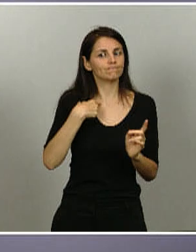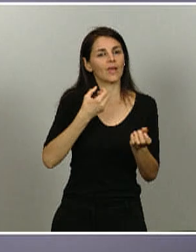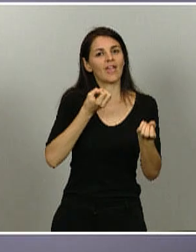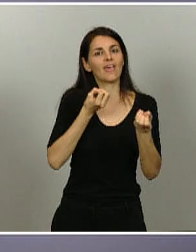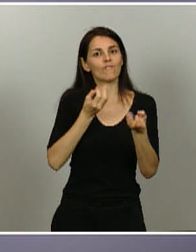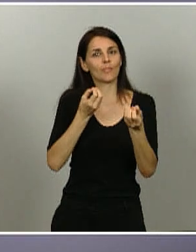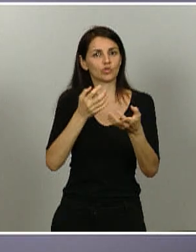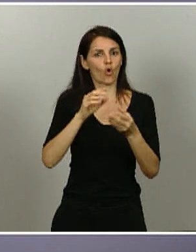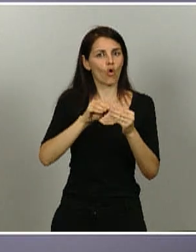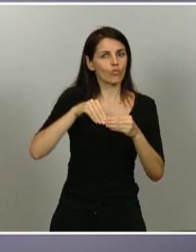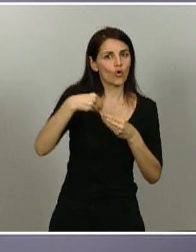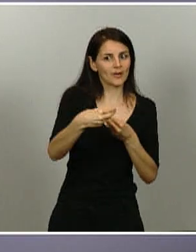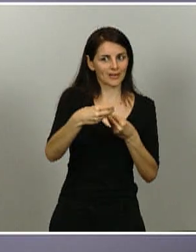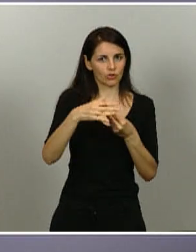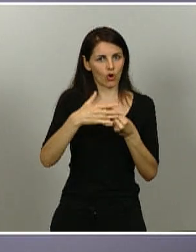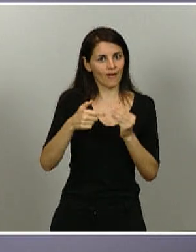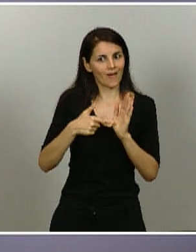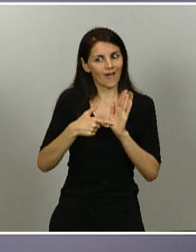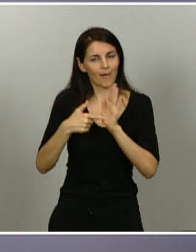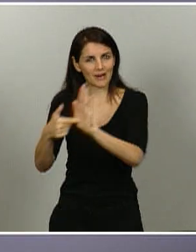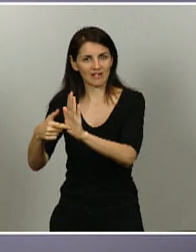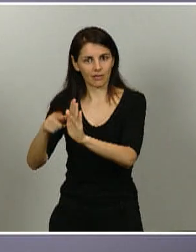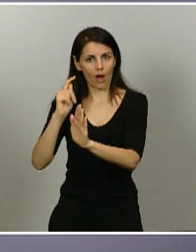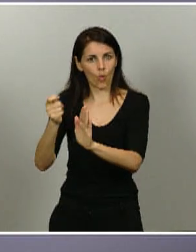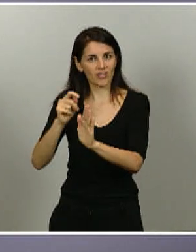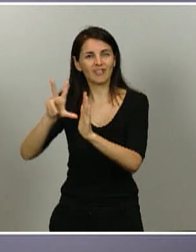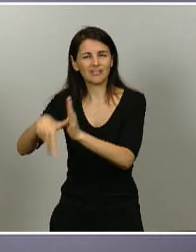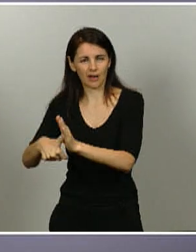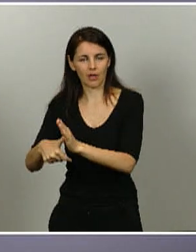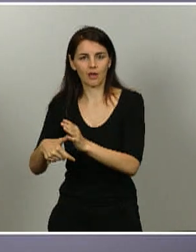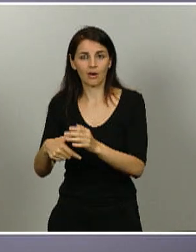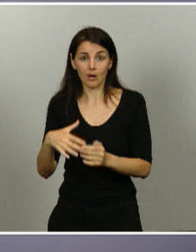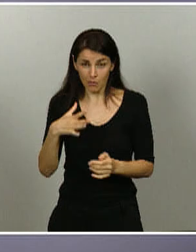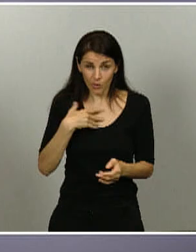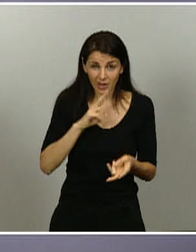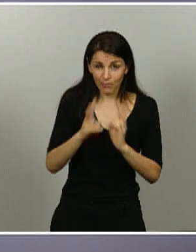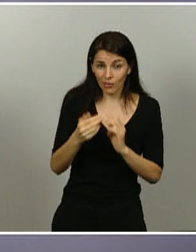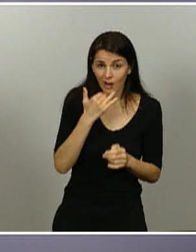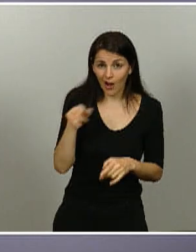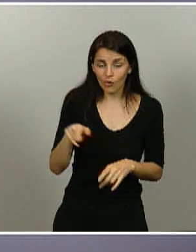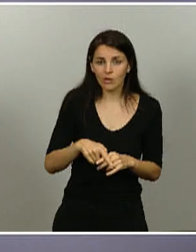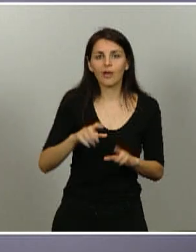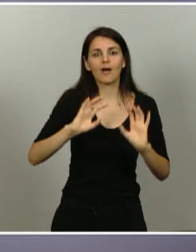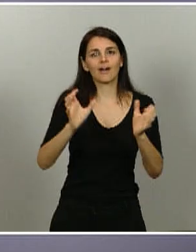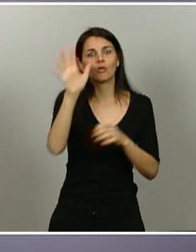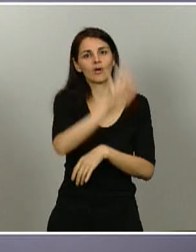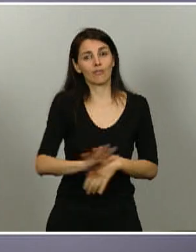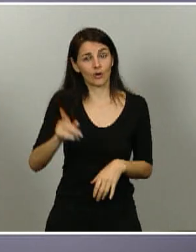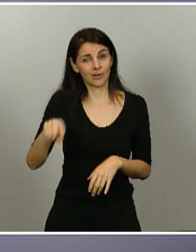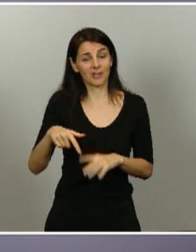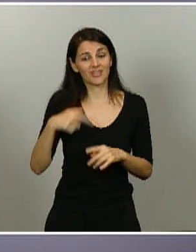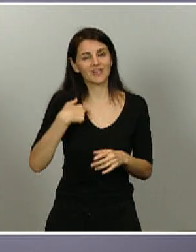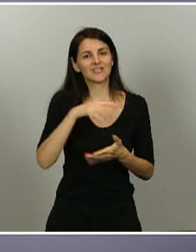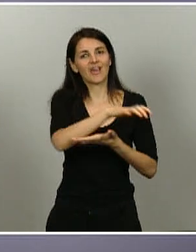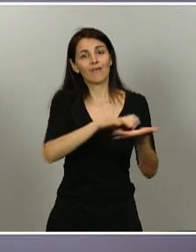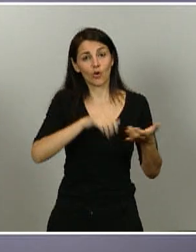había requerido. Si puede comentar algo acerca de esta cuestión. Y Radio Nacional pregunta: el informe forense del caso que investiga al delegado